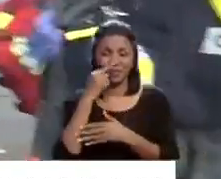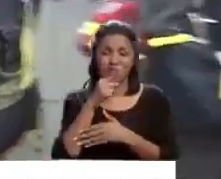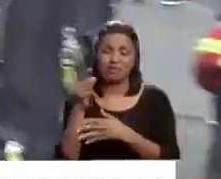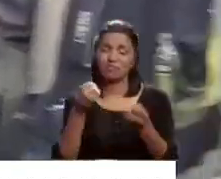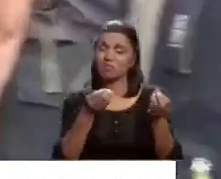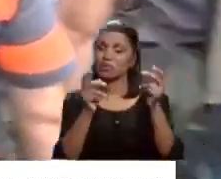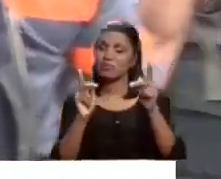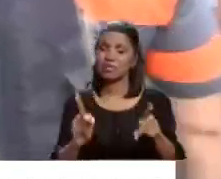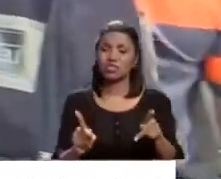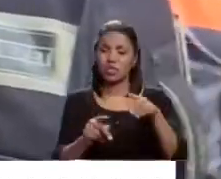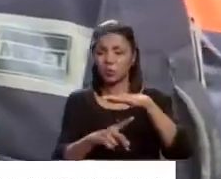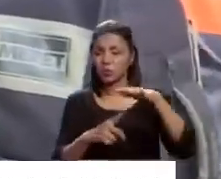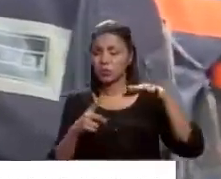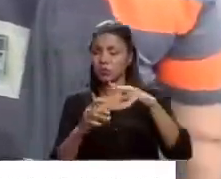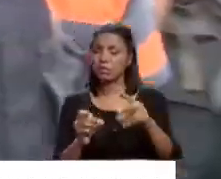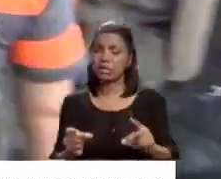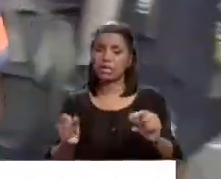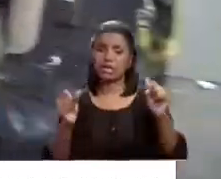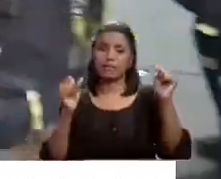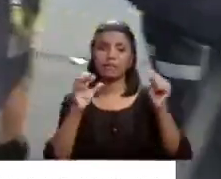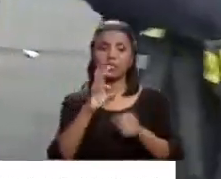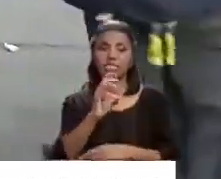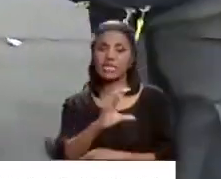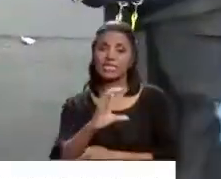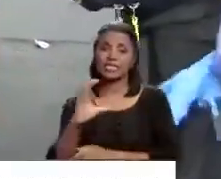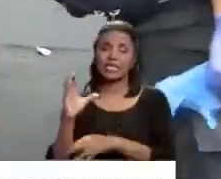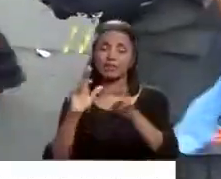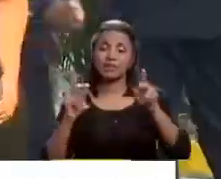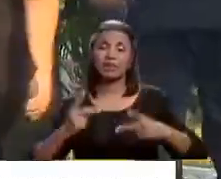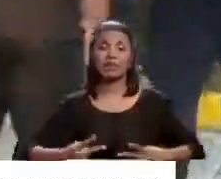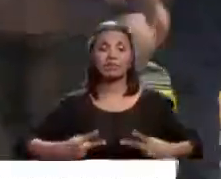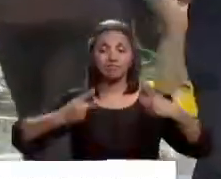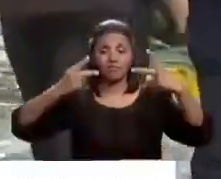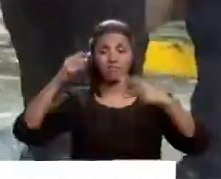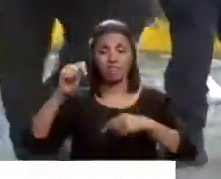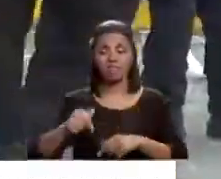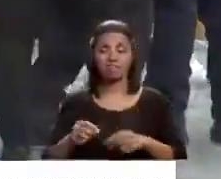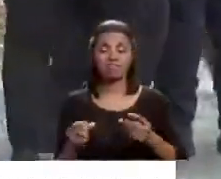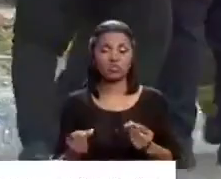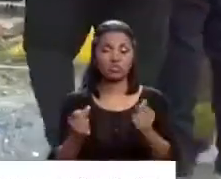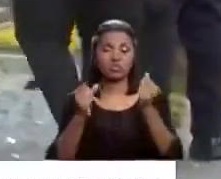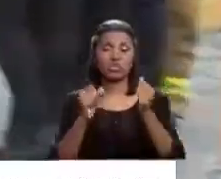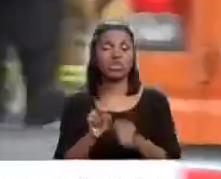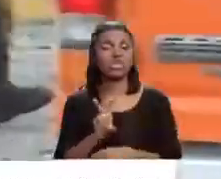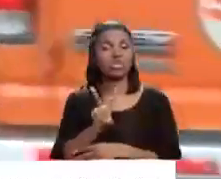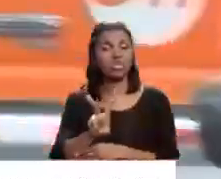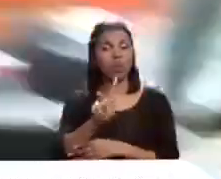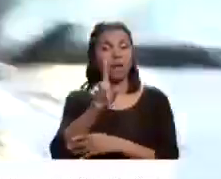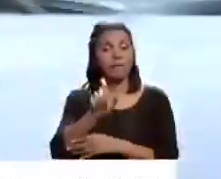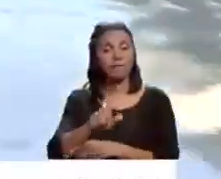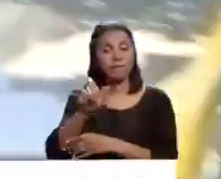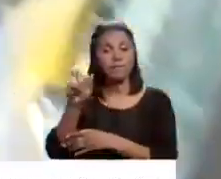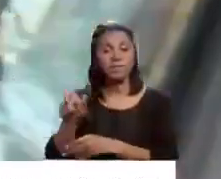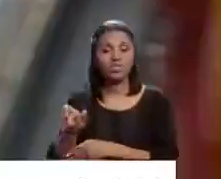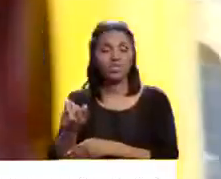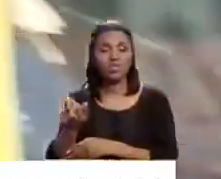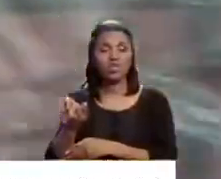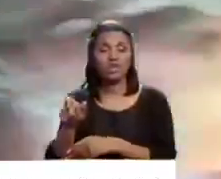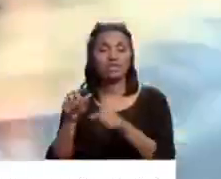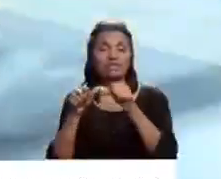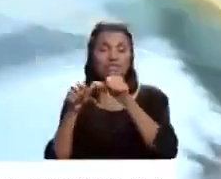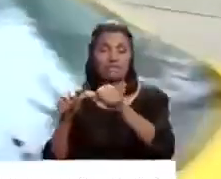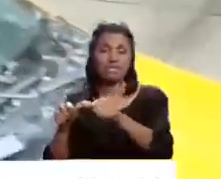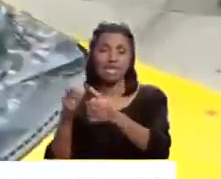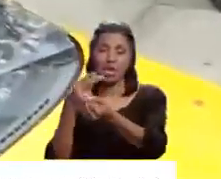el desalojo de cerca de 600 personas que viven en los alrededores de este edificio. Dos personas han estado en